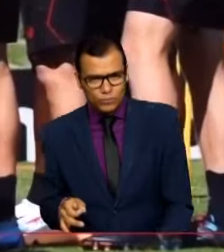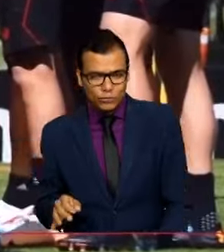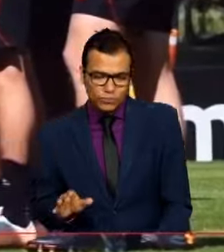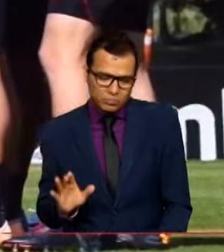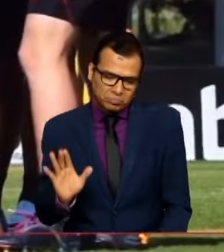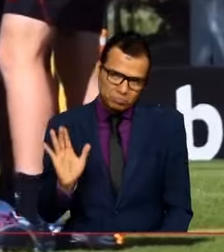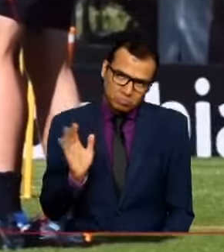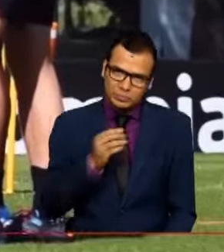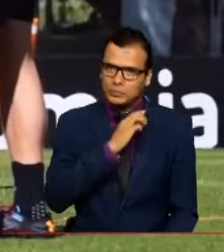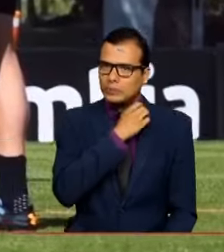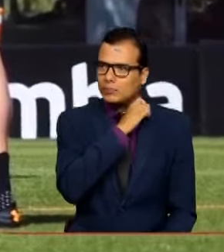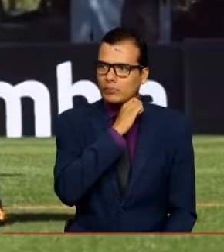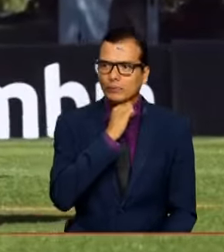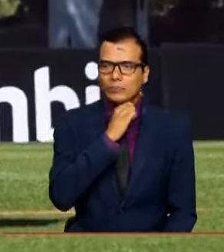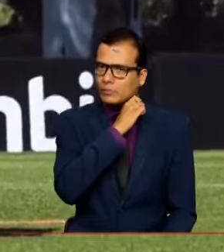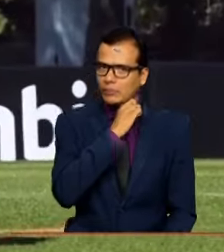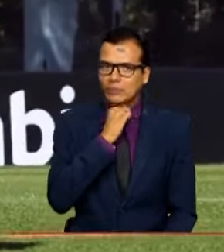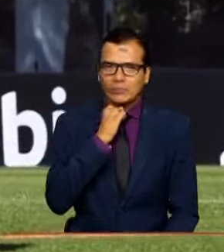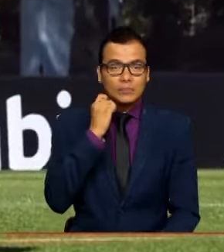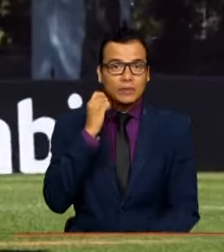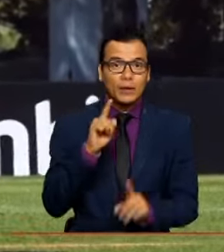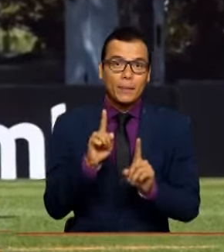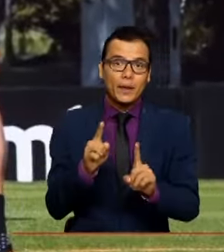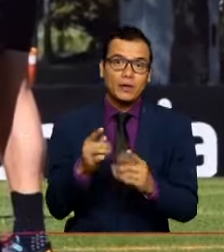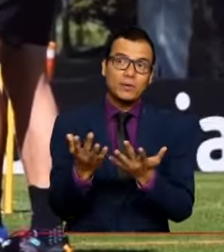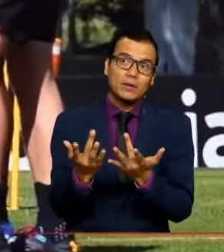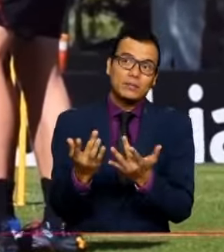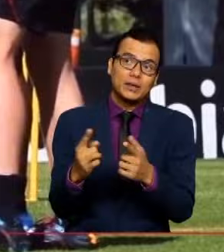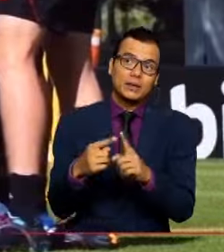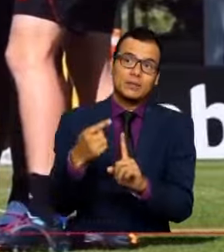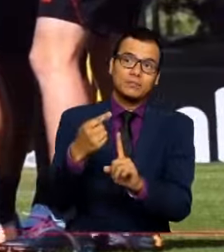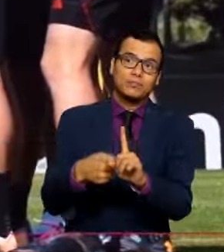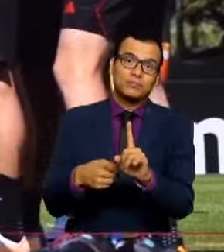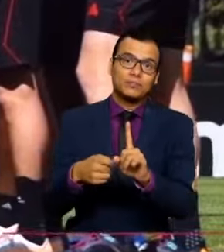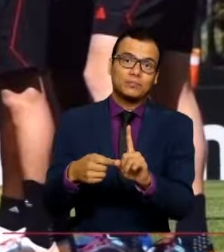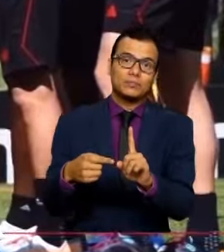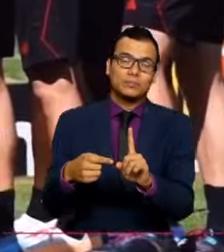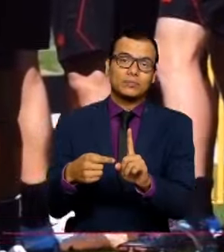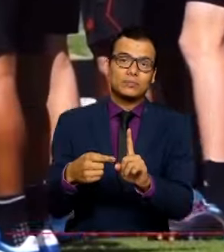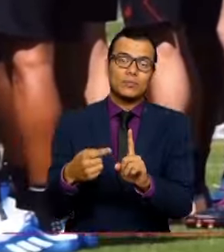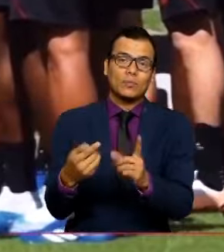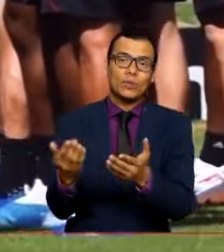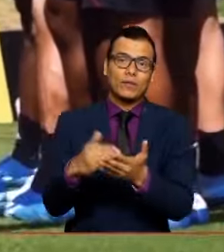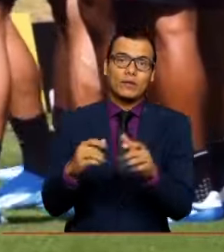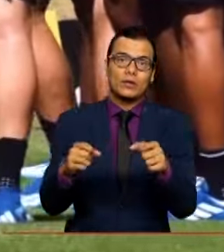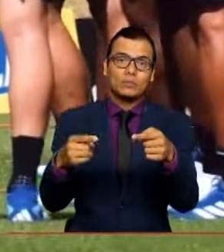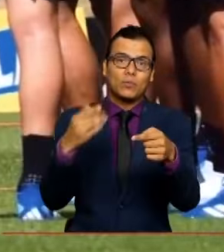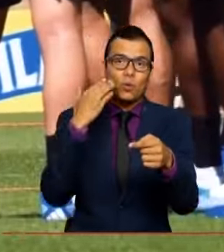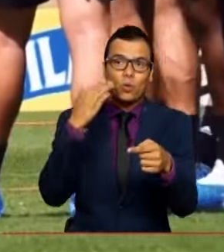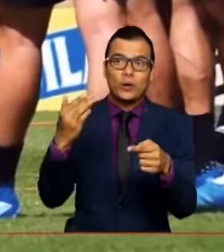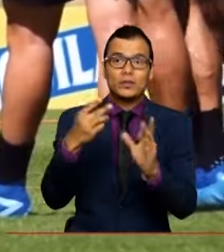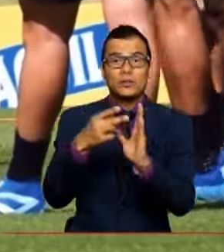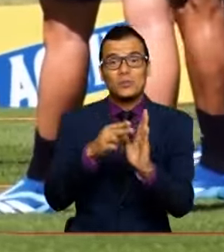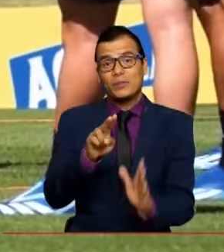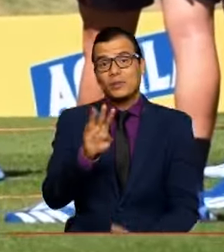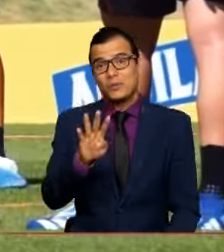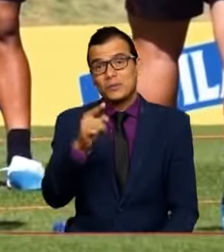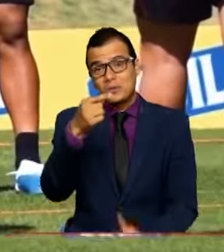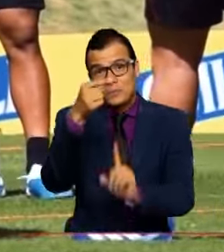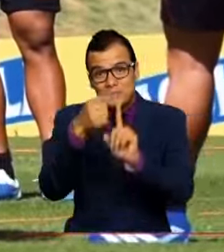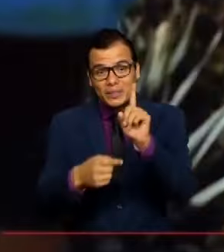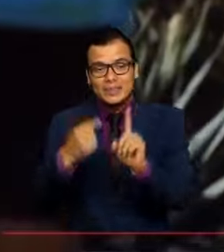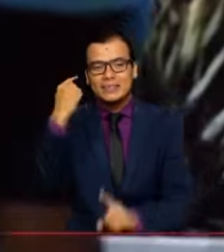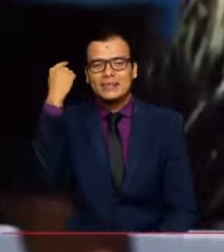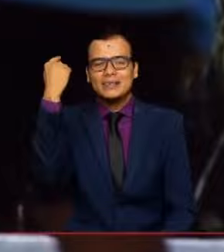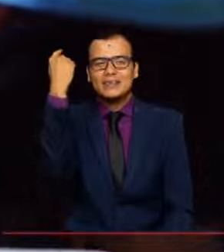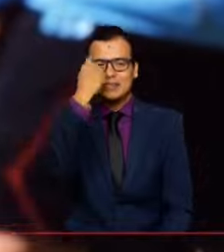desgraciadamente, hasta septiembre no jugamos, terminamos el año en una buena forma con los jugadores, el rendimiento